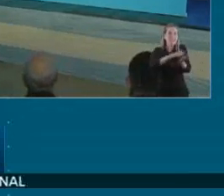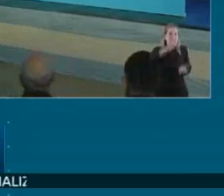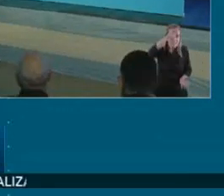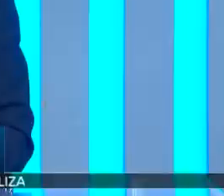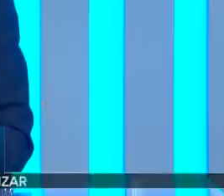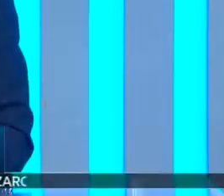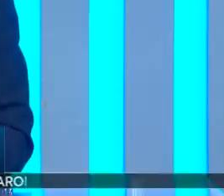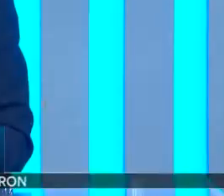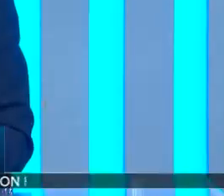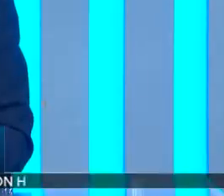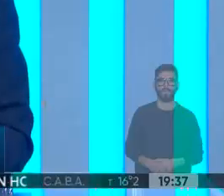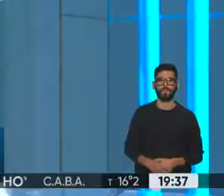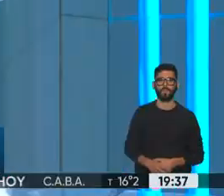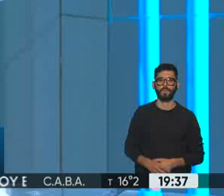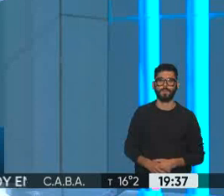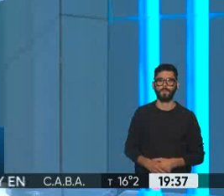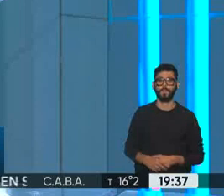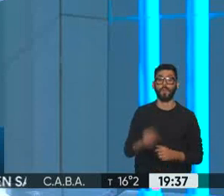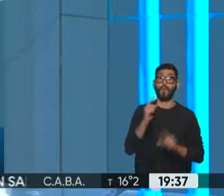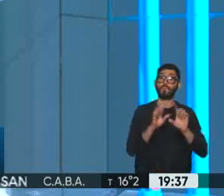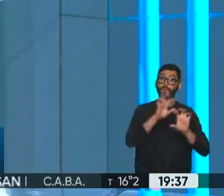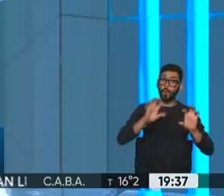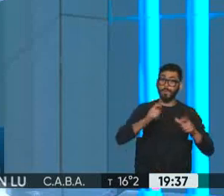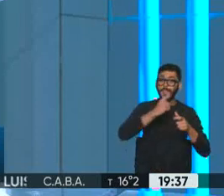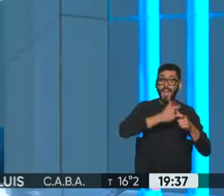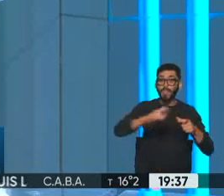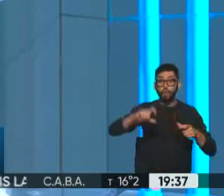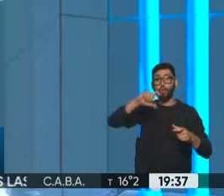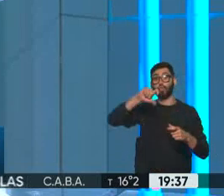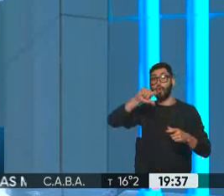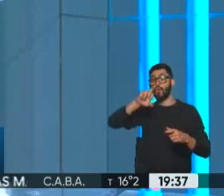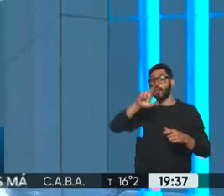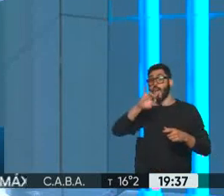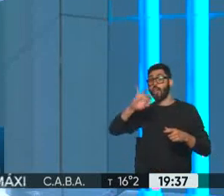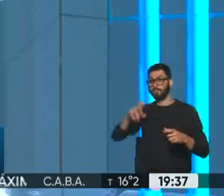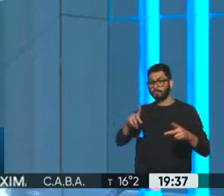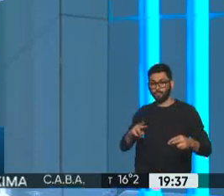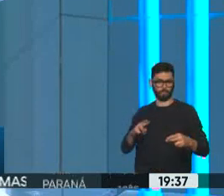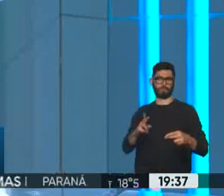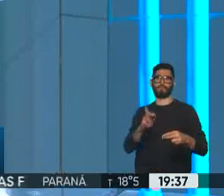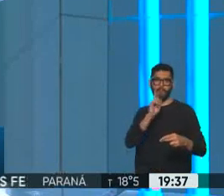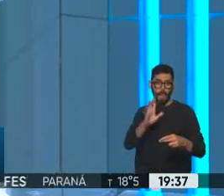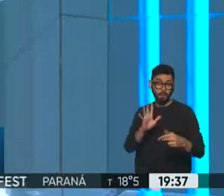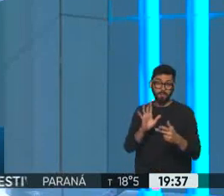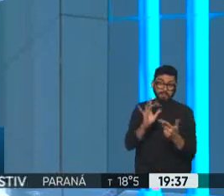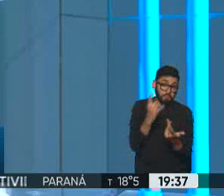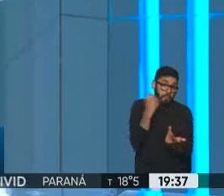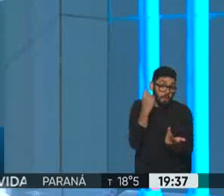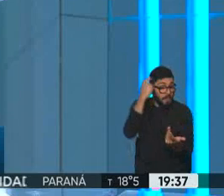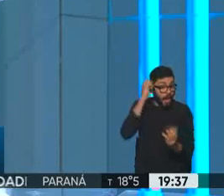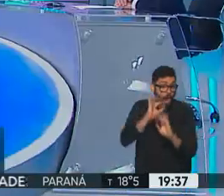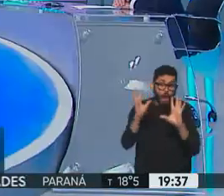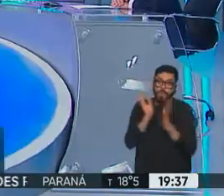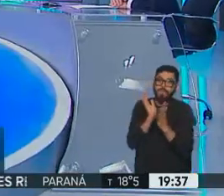también se verían afectadas por el corte del río Colorado, piden eso, que tiene mucho raciocinio, ¿no? Un estudio de impacto ambiental. Y La